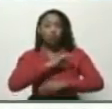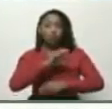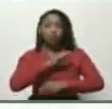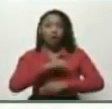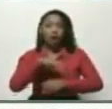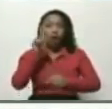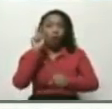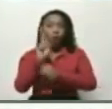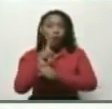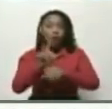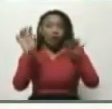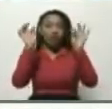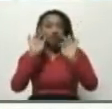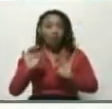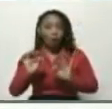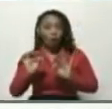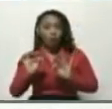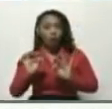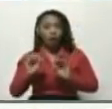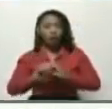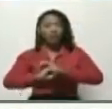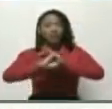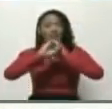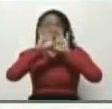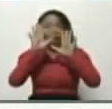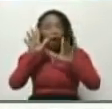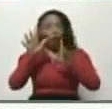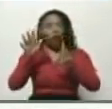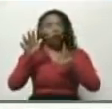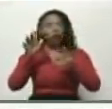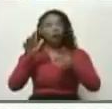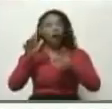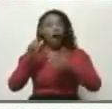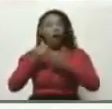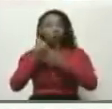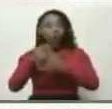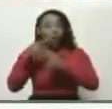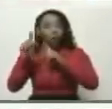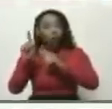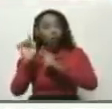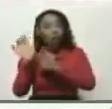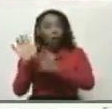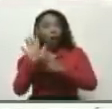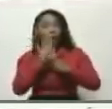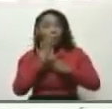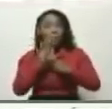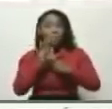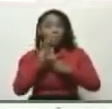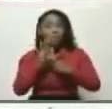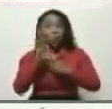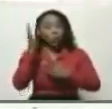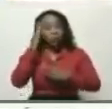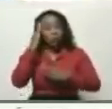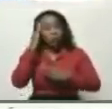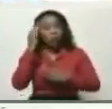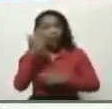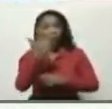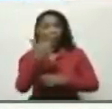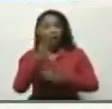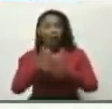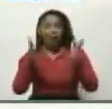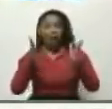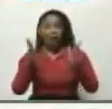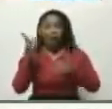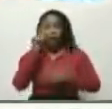única manera de convencer al otro es a través del ejemplo. Tres grandes hombres,